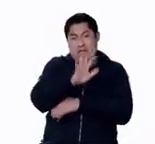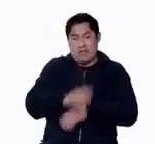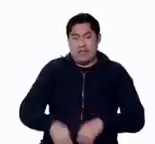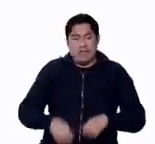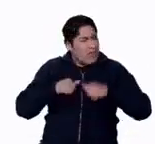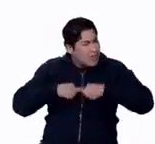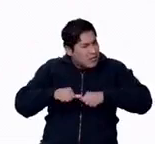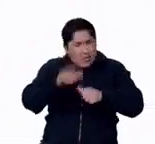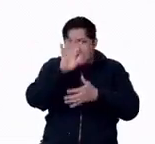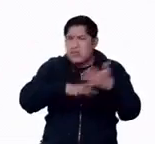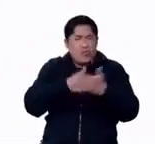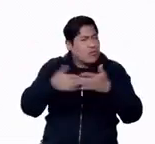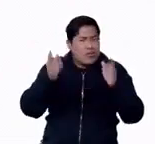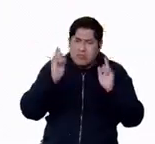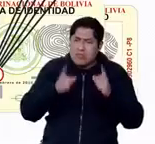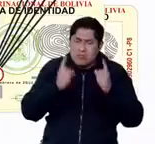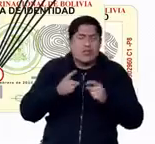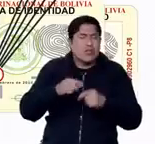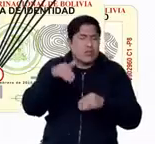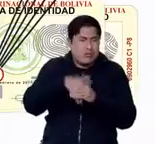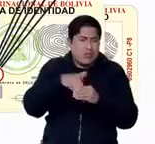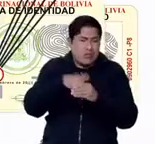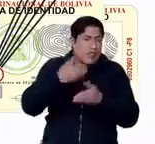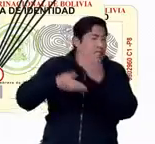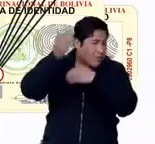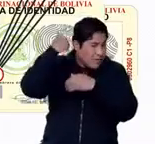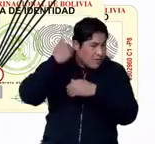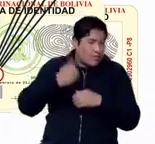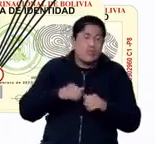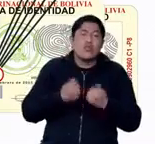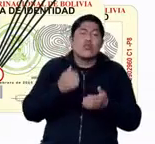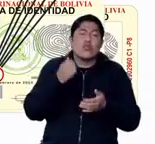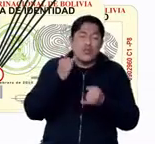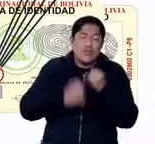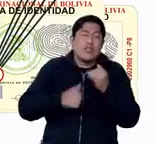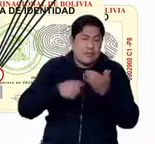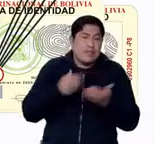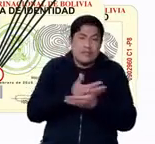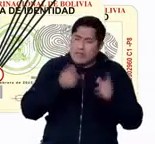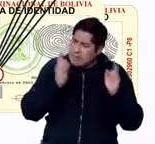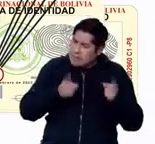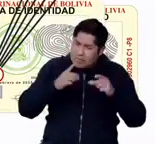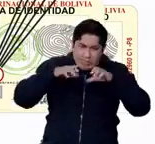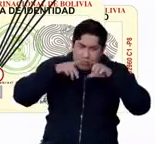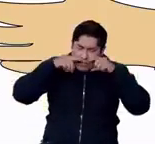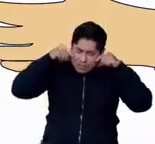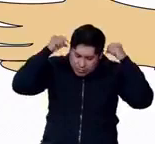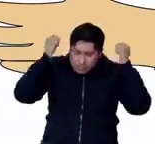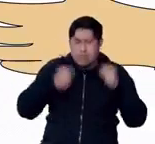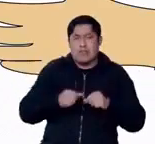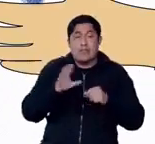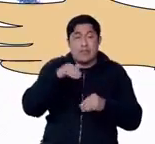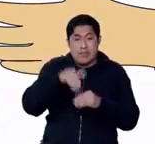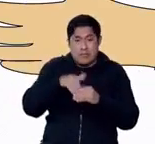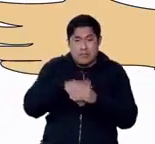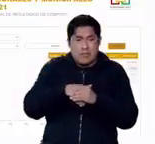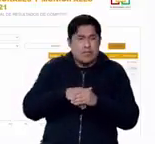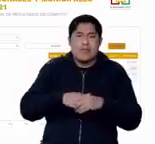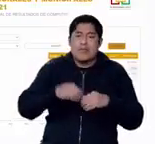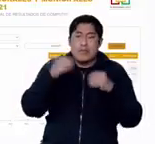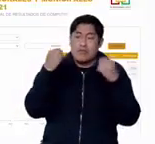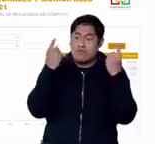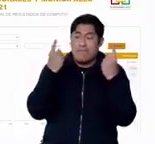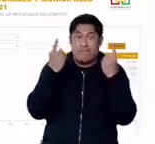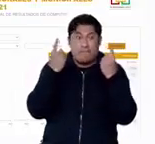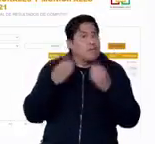hasta las 5 de la tarde. Se mantienen los horarios de votación de acuerdo a la terminación de la cédula de identidad y las mismas medidas de bioseguridad.